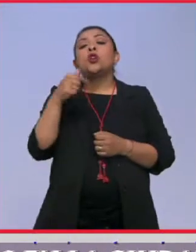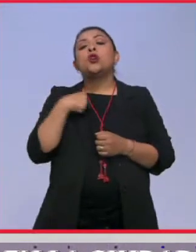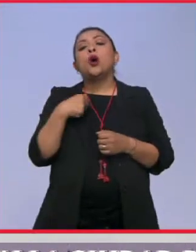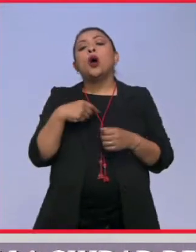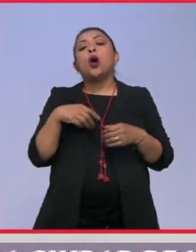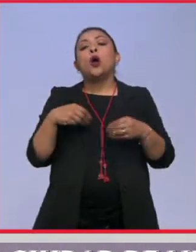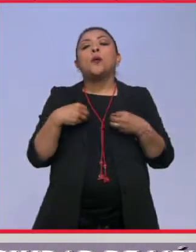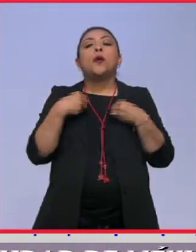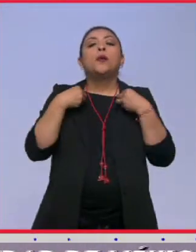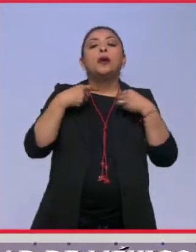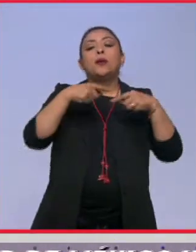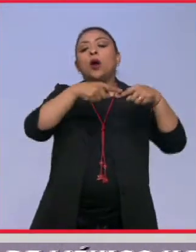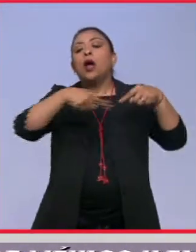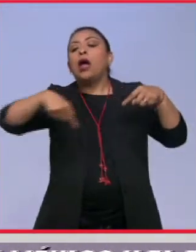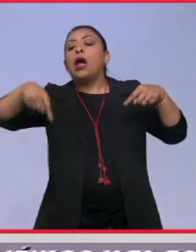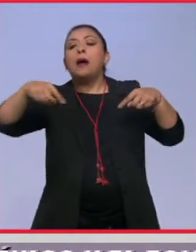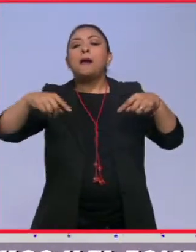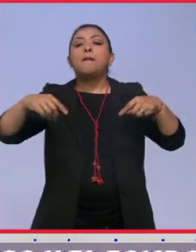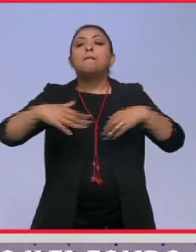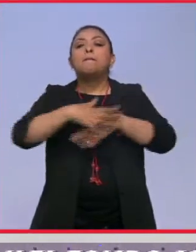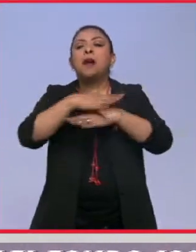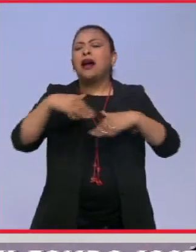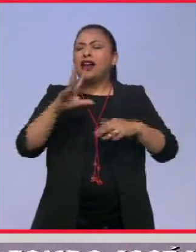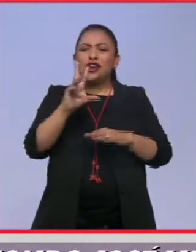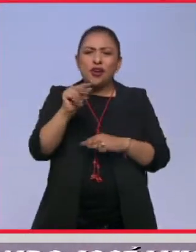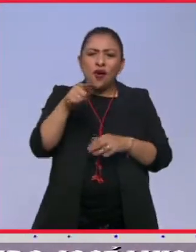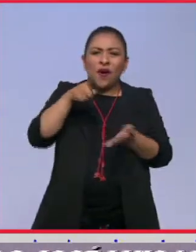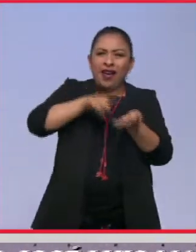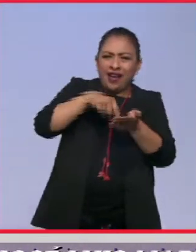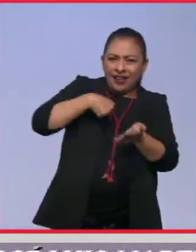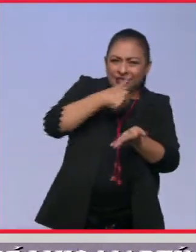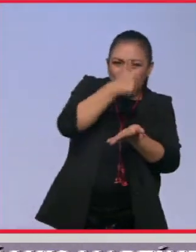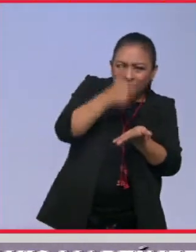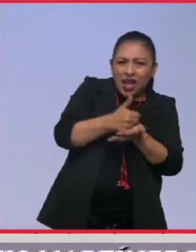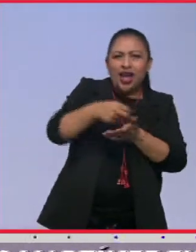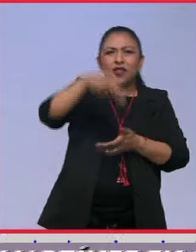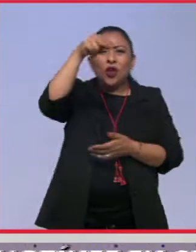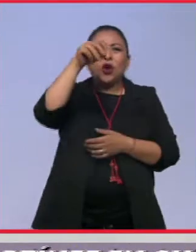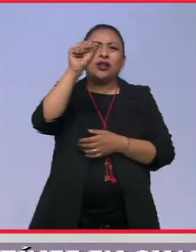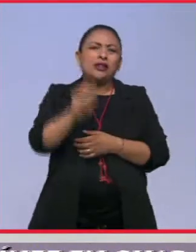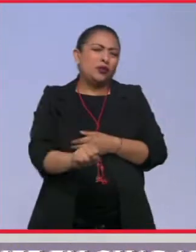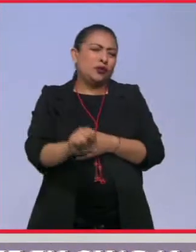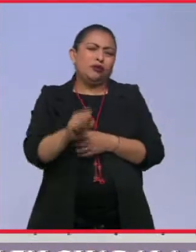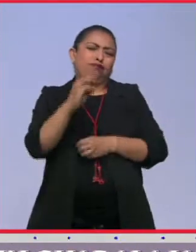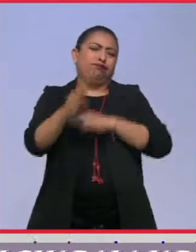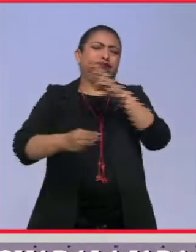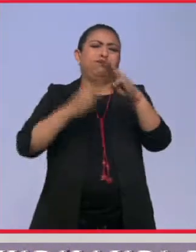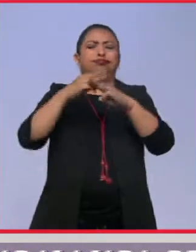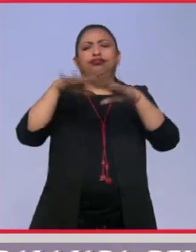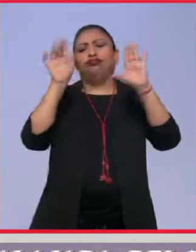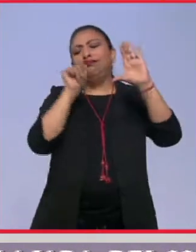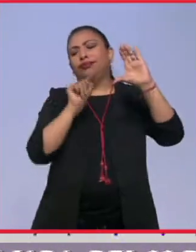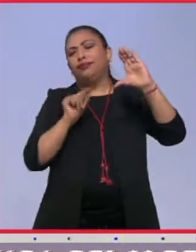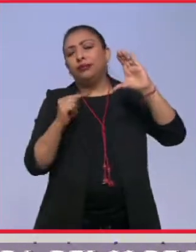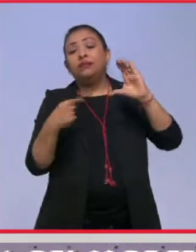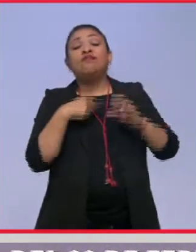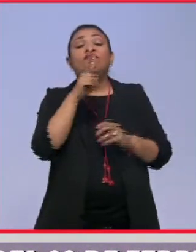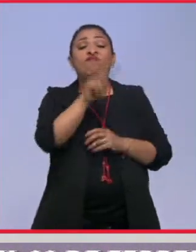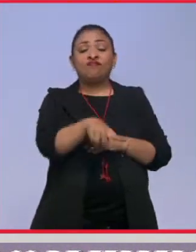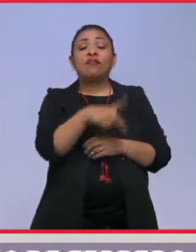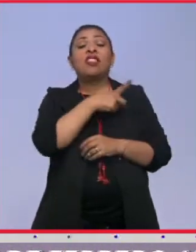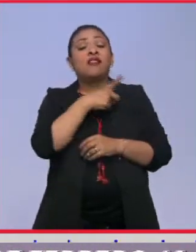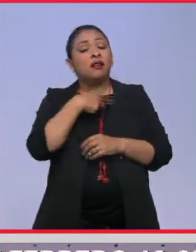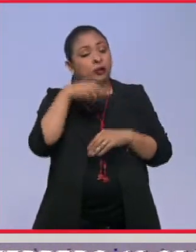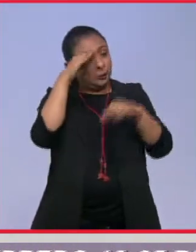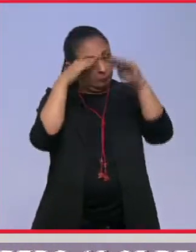del mar de Cortés, no, es lo que hacemos en las ciudades, al norte, al sur, en cualquier parte del planeta. Así es, bueno, muchas cosas para repensar